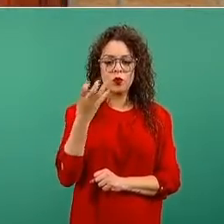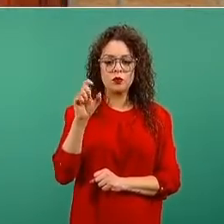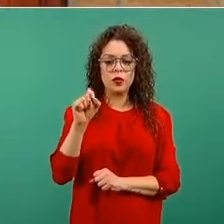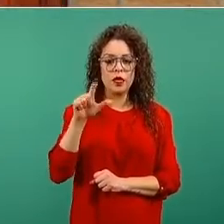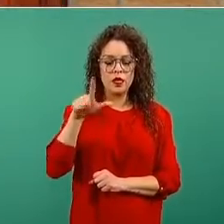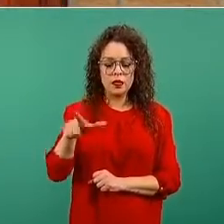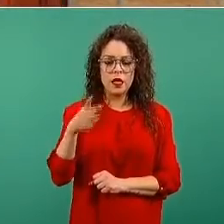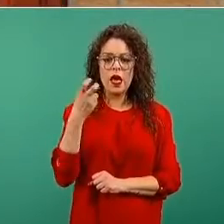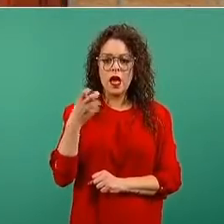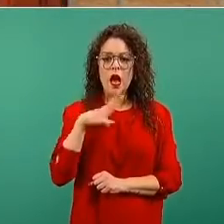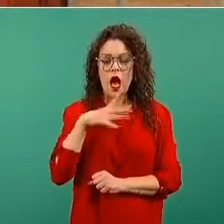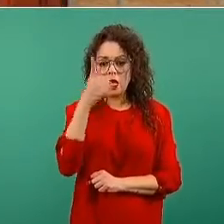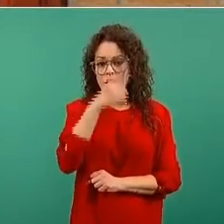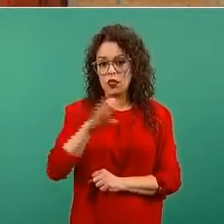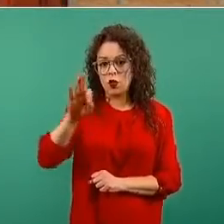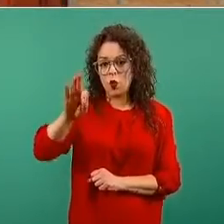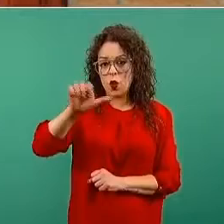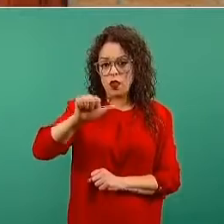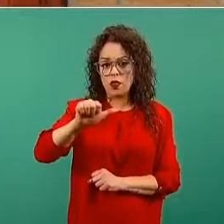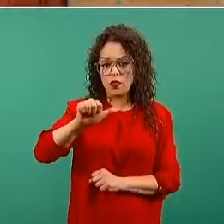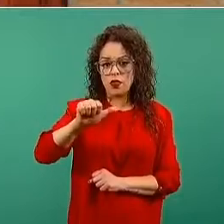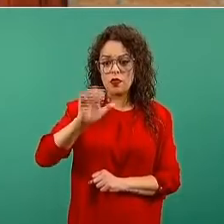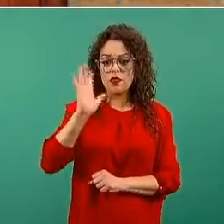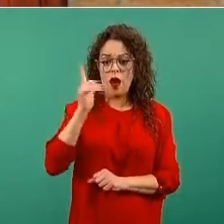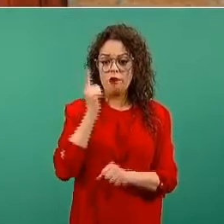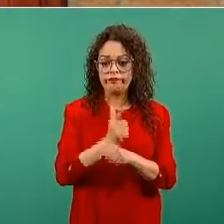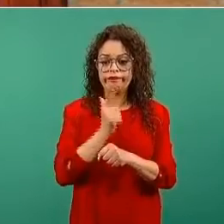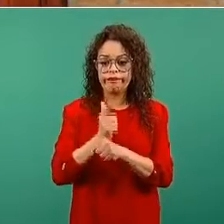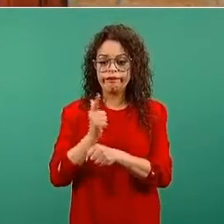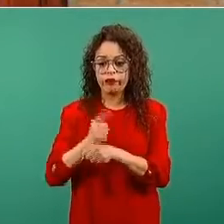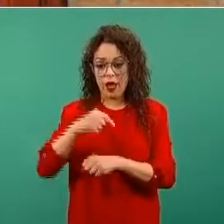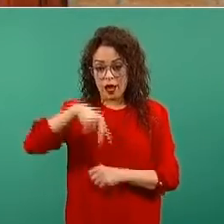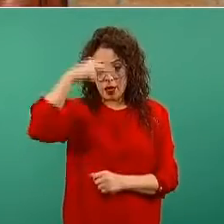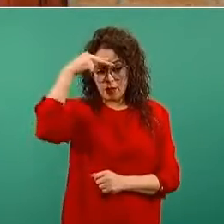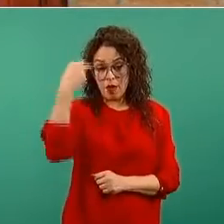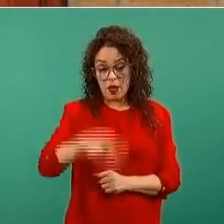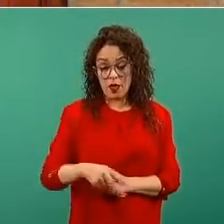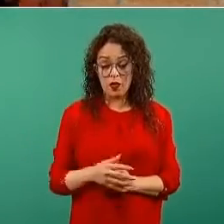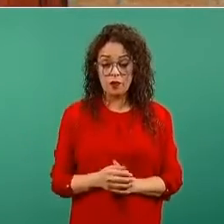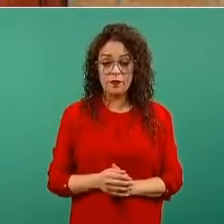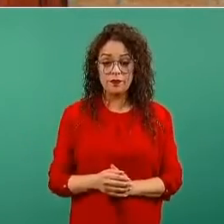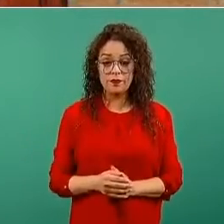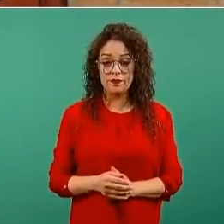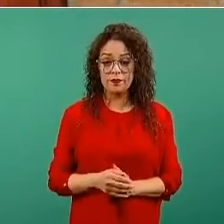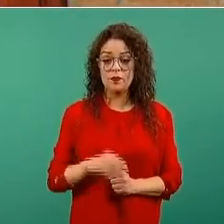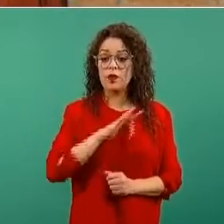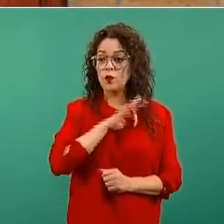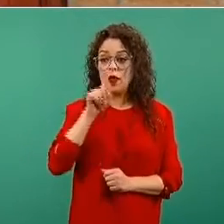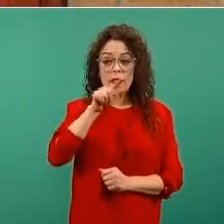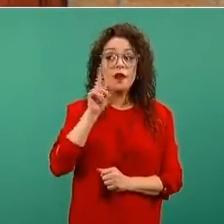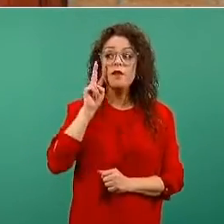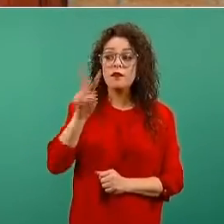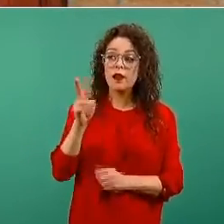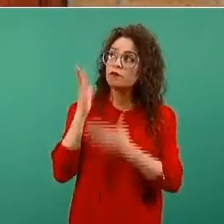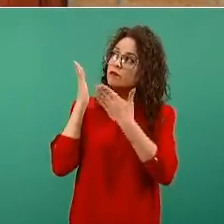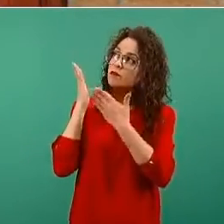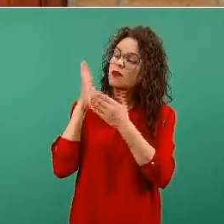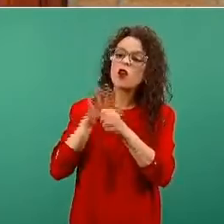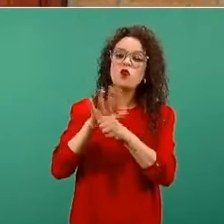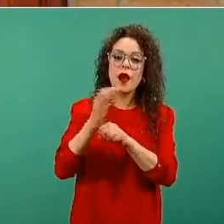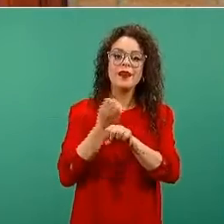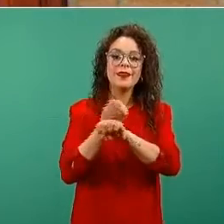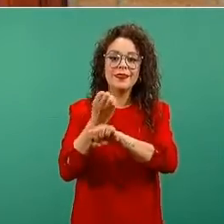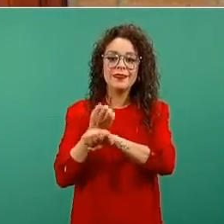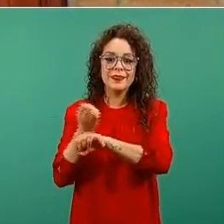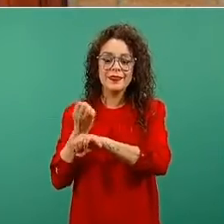B.1.427, en donde se tienen 146 detecciones en México, y pueden ustedes ver las entidades federativas